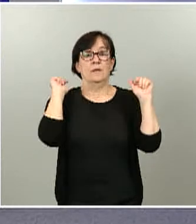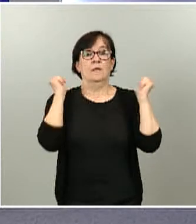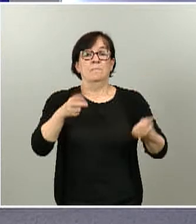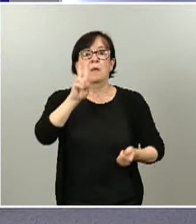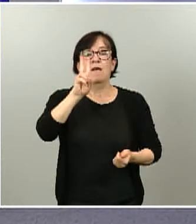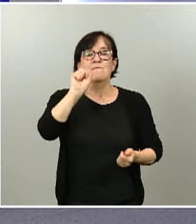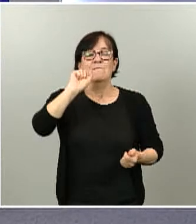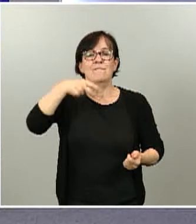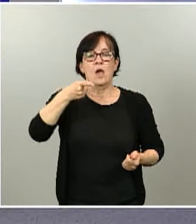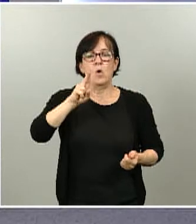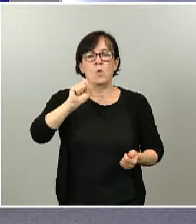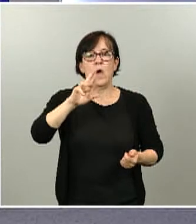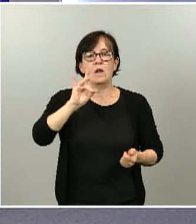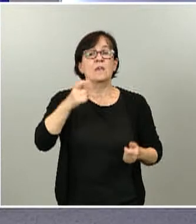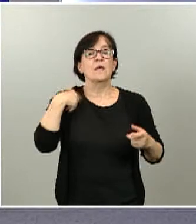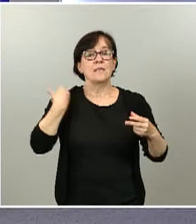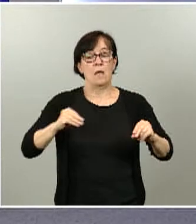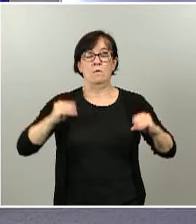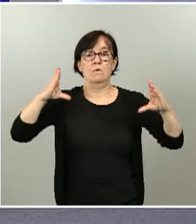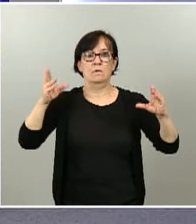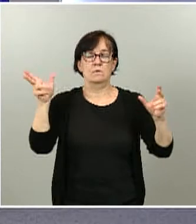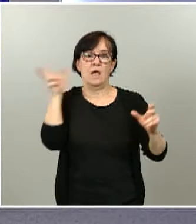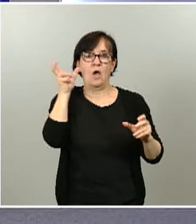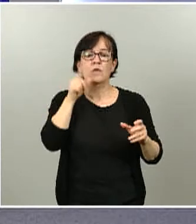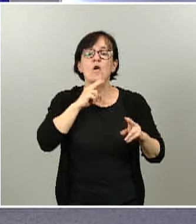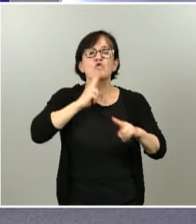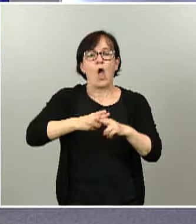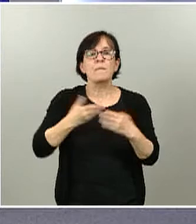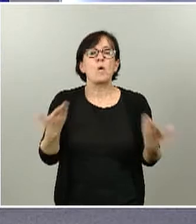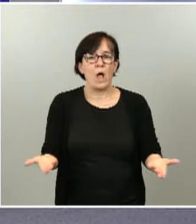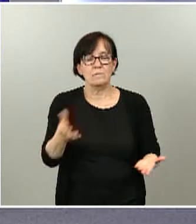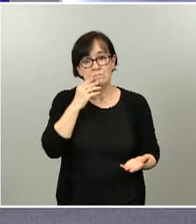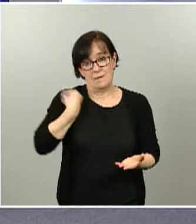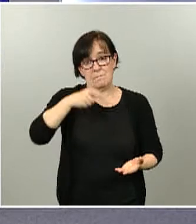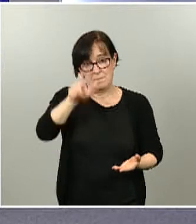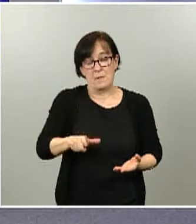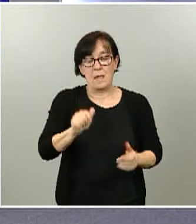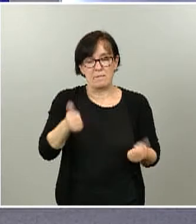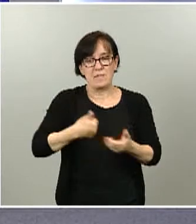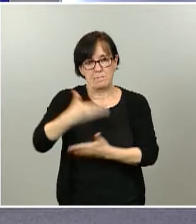Arriba con los audios y decid vuestro nombre, por favor. Comienza La Vanguardia. Buenas tardes.